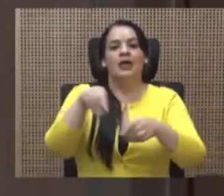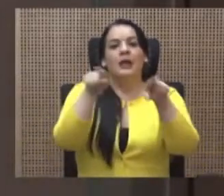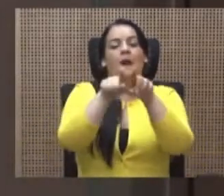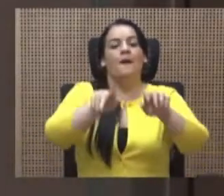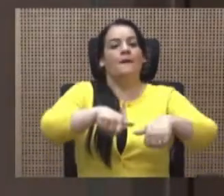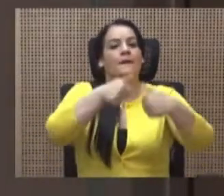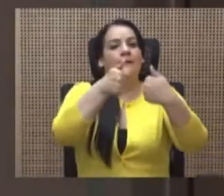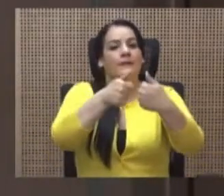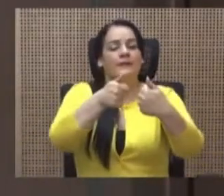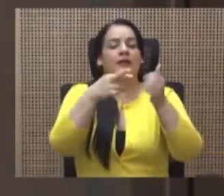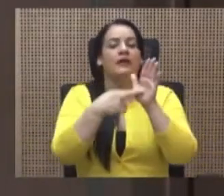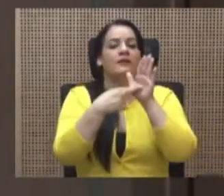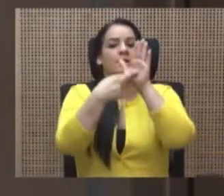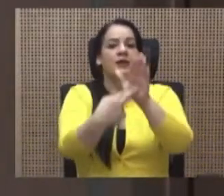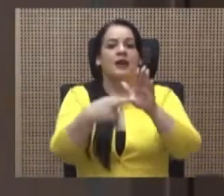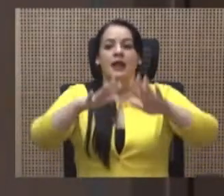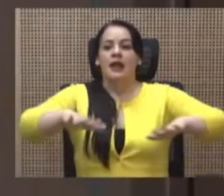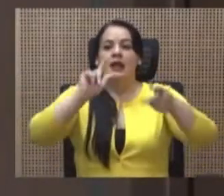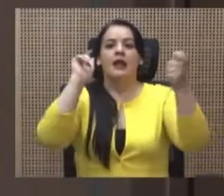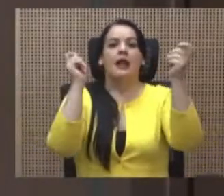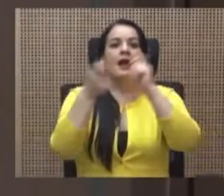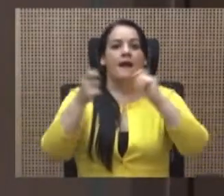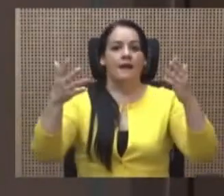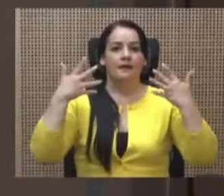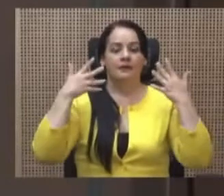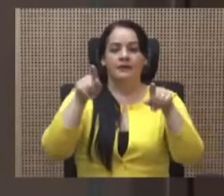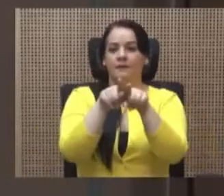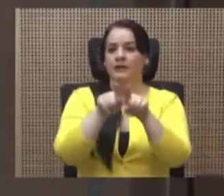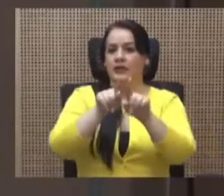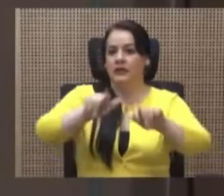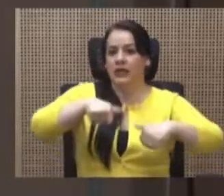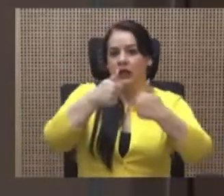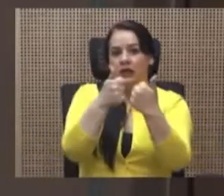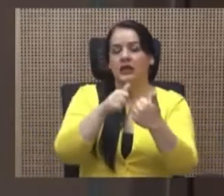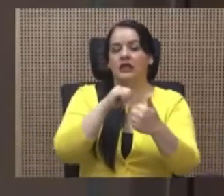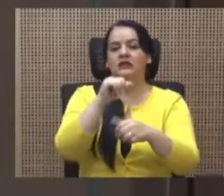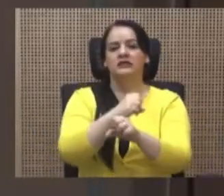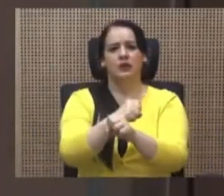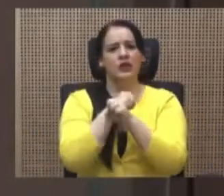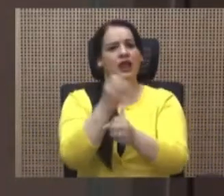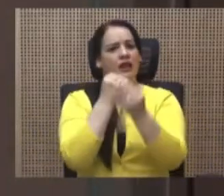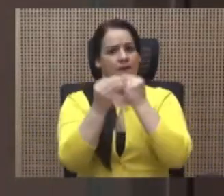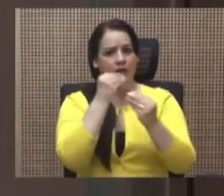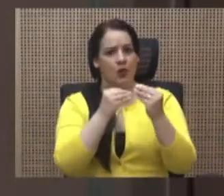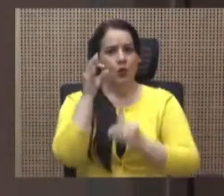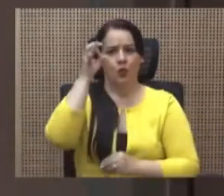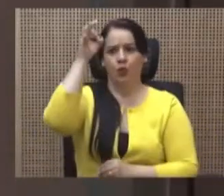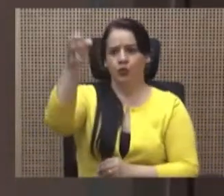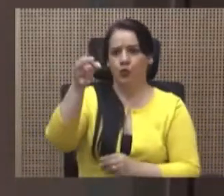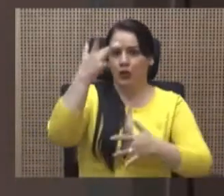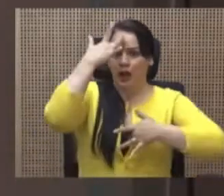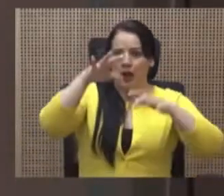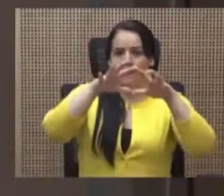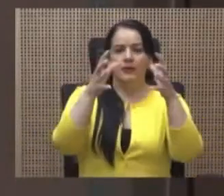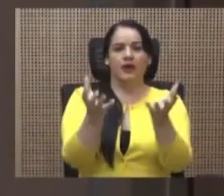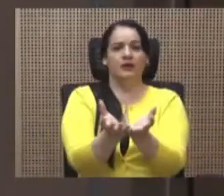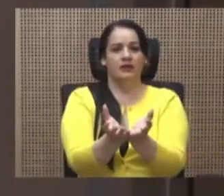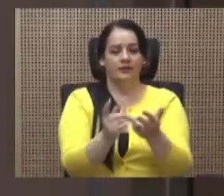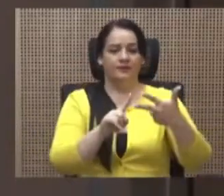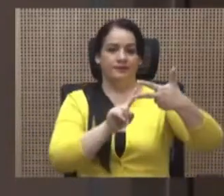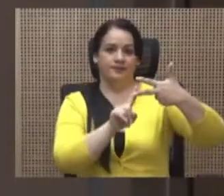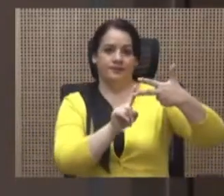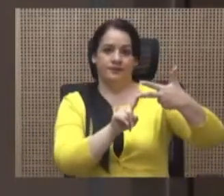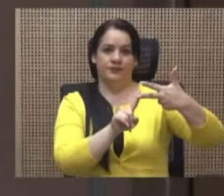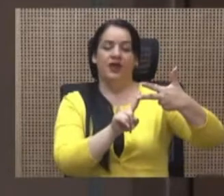desafíos que representa el cambio climático así como desafíos en términos de inseguridad alimentaria o también de futuras pandemias un tercer eje